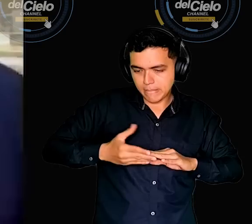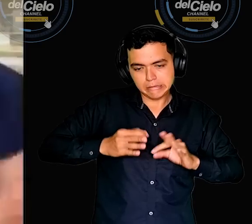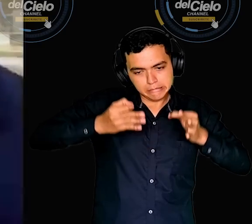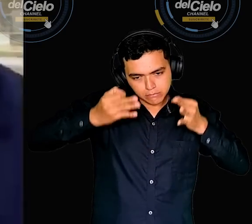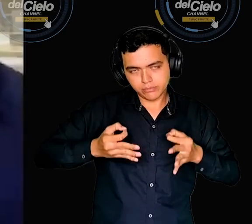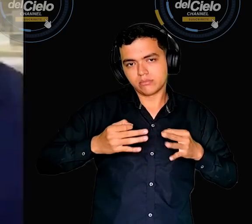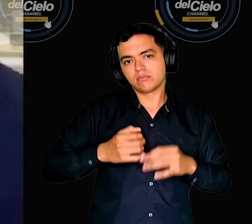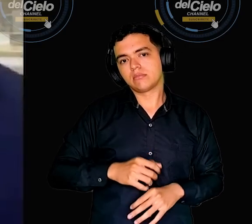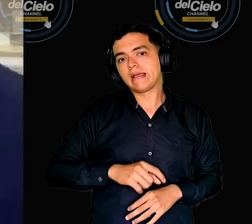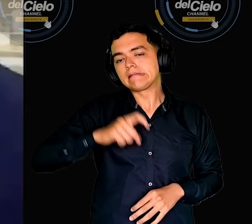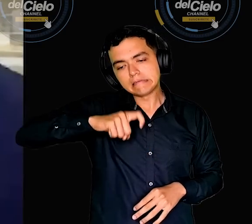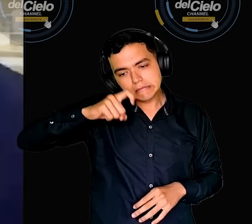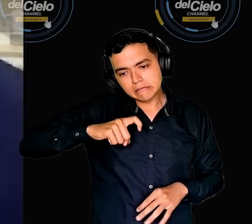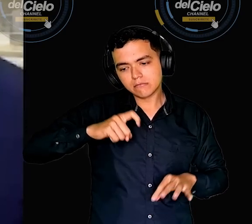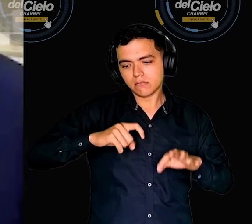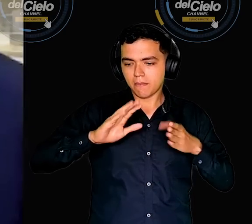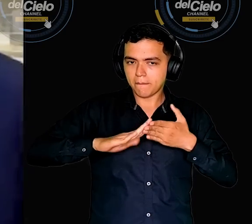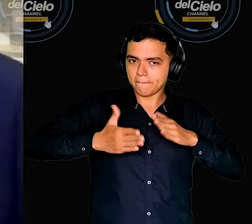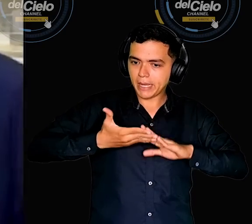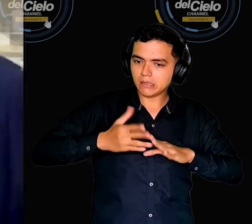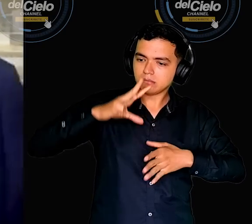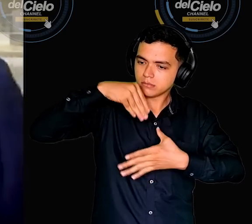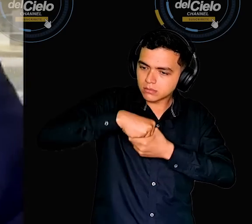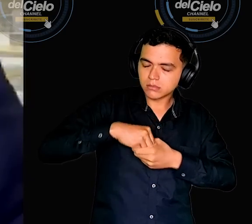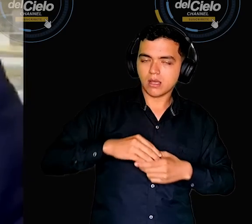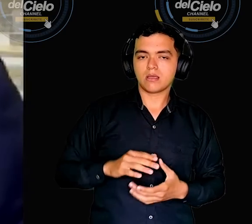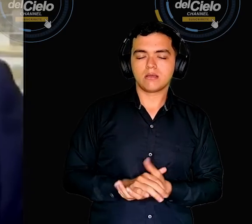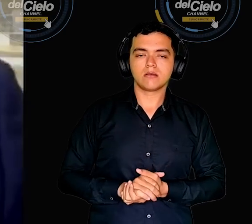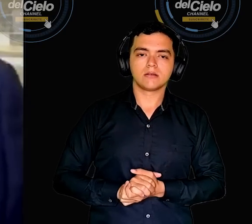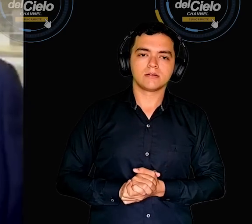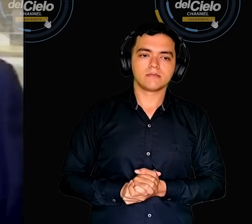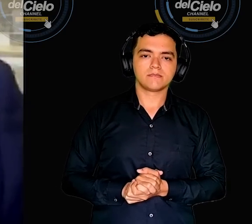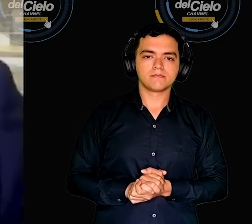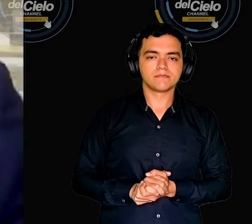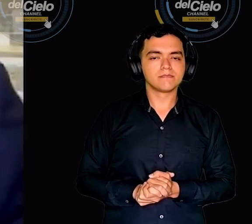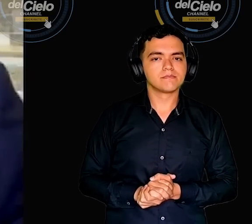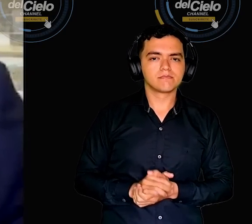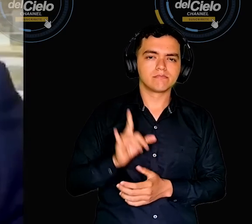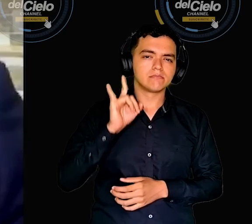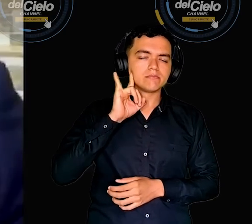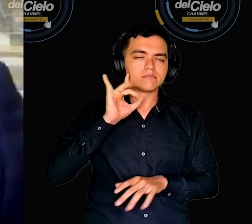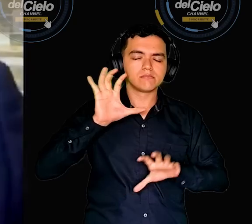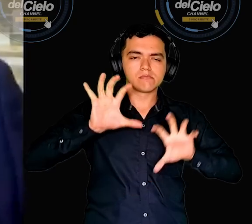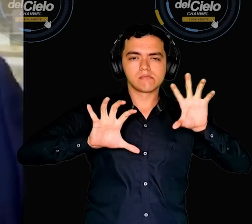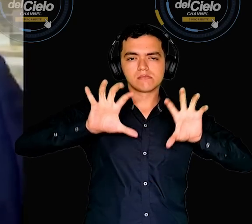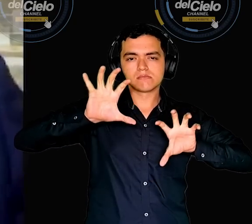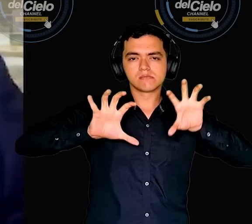estamos en paz con nuestro hermano. Así que Dios no le da un valor mínimo